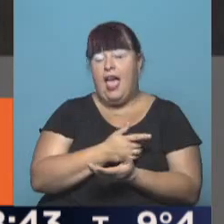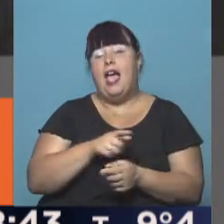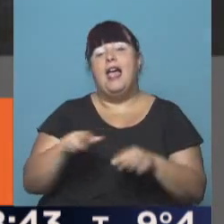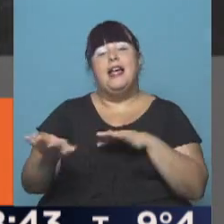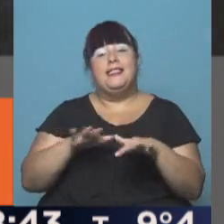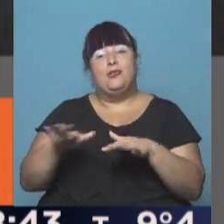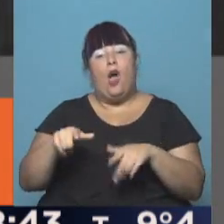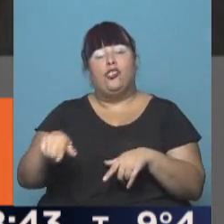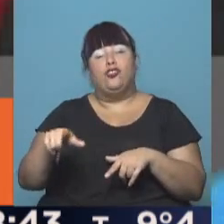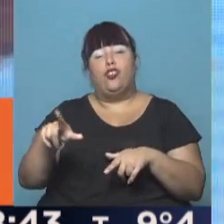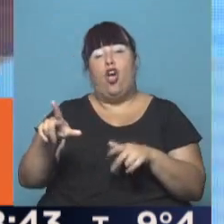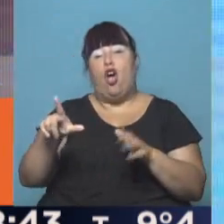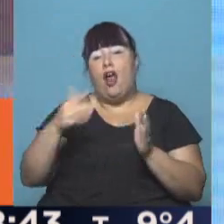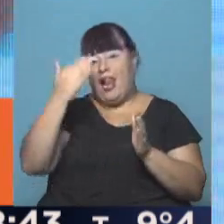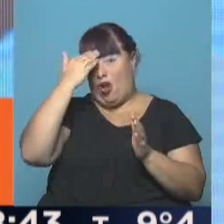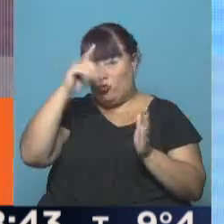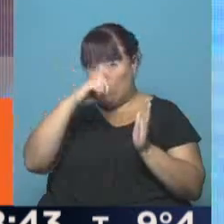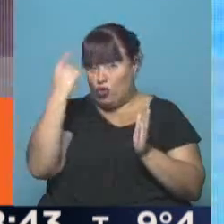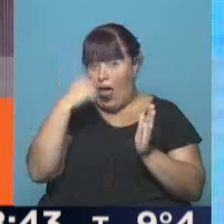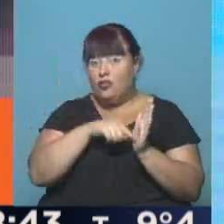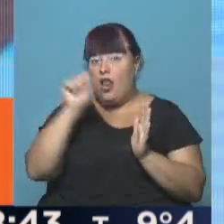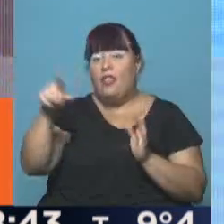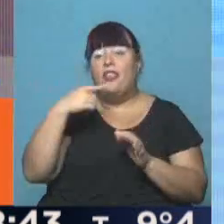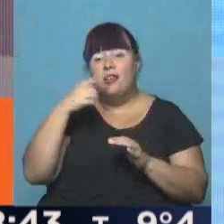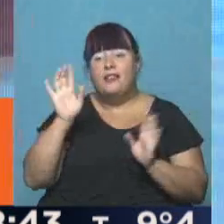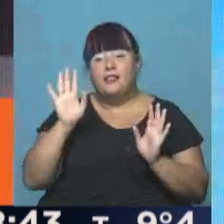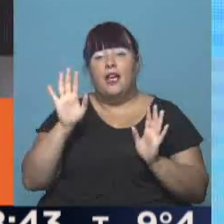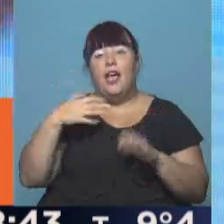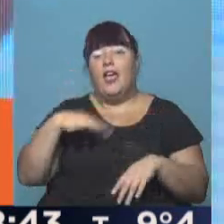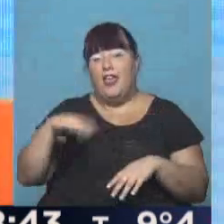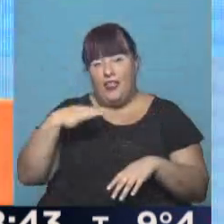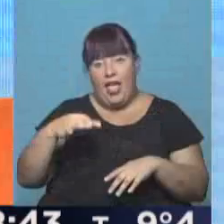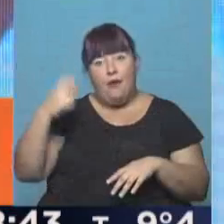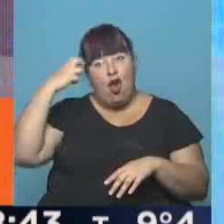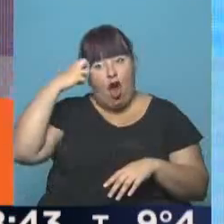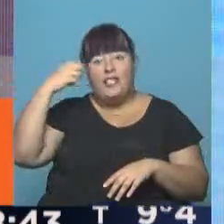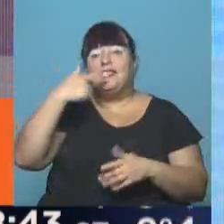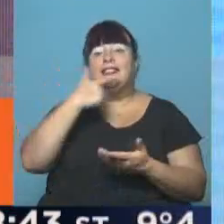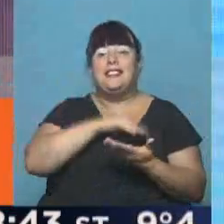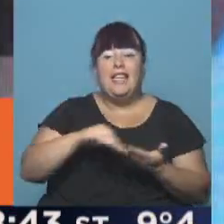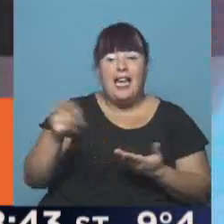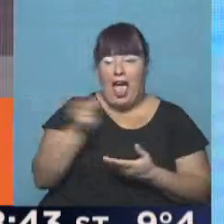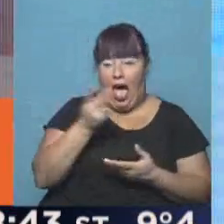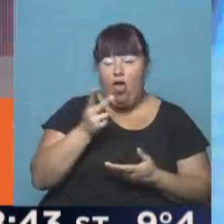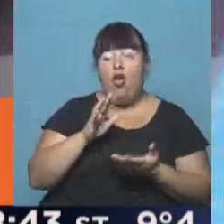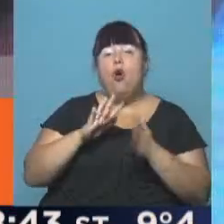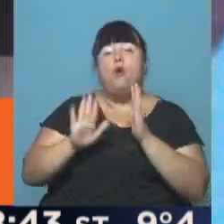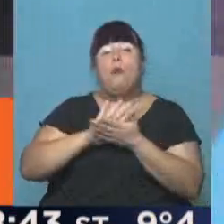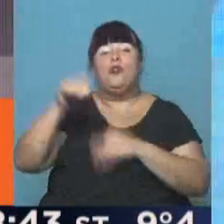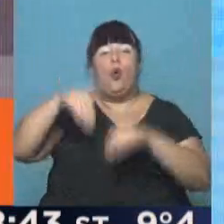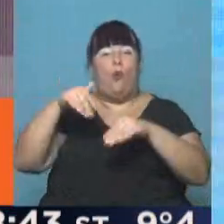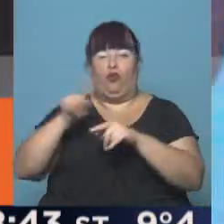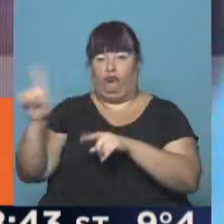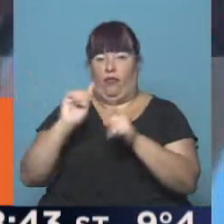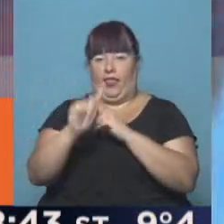escenario constitucional previsto es que sea el Congreso y el Senado, un proceso de elección